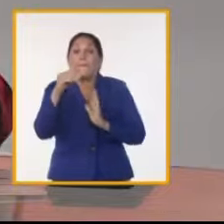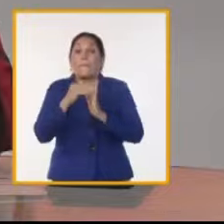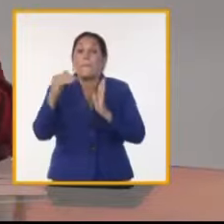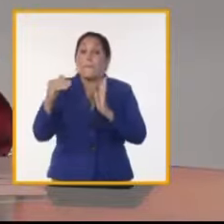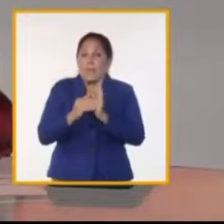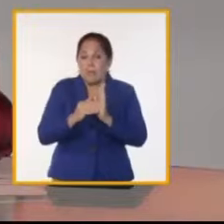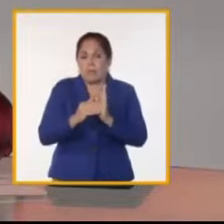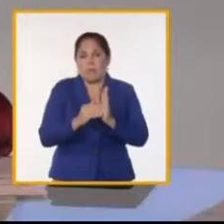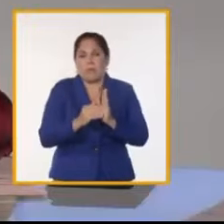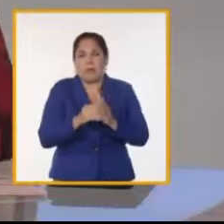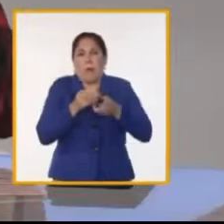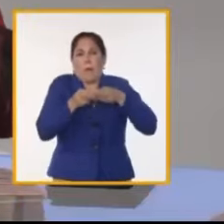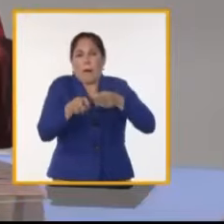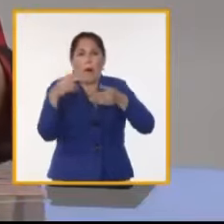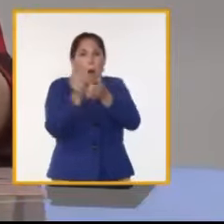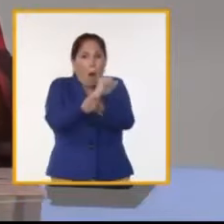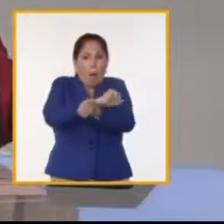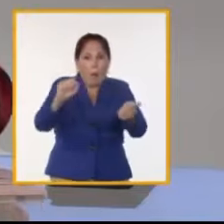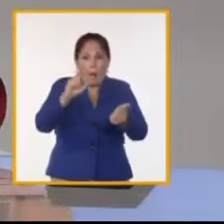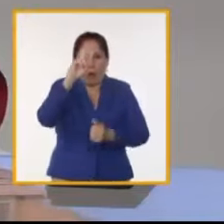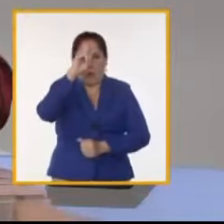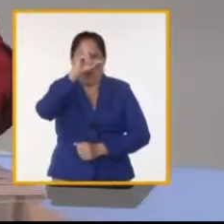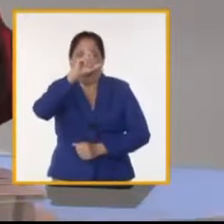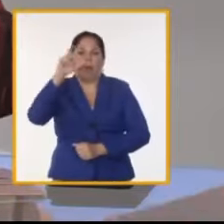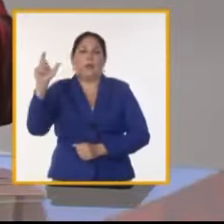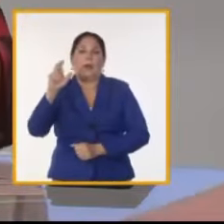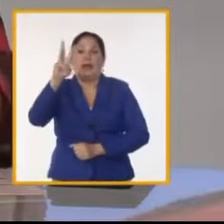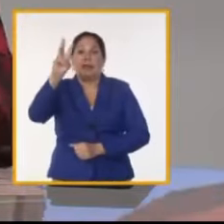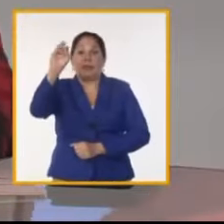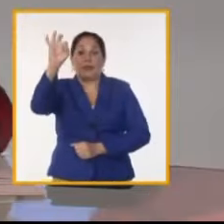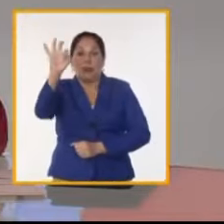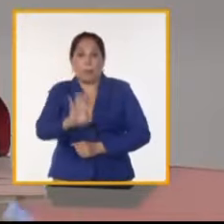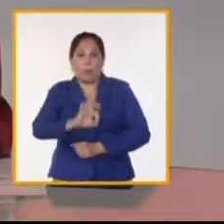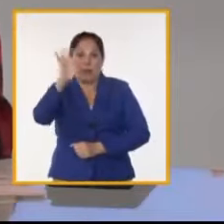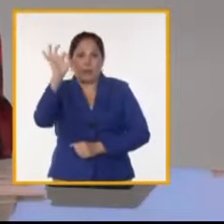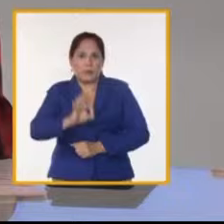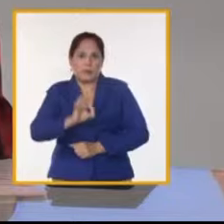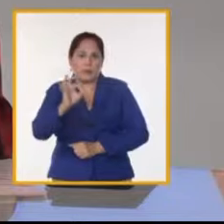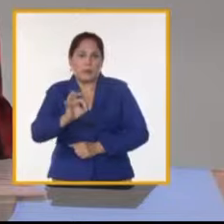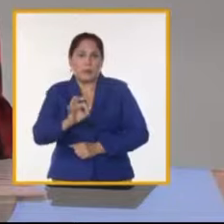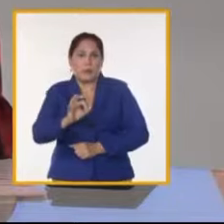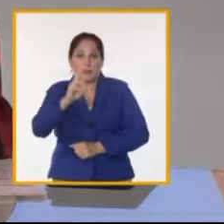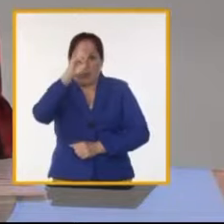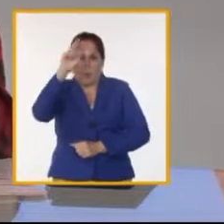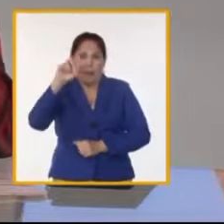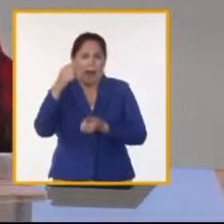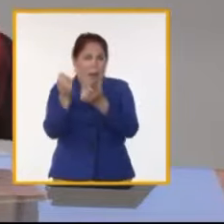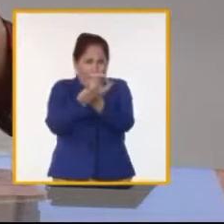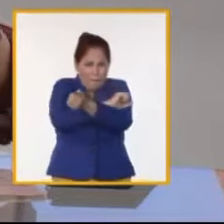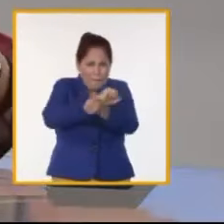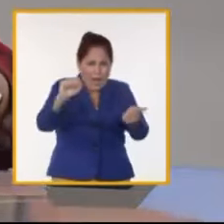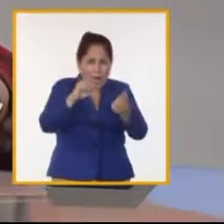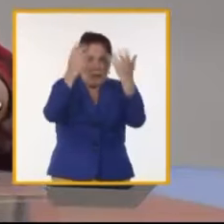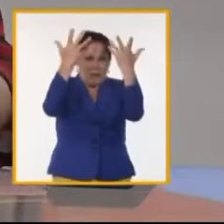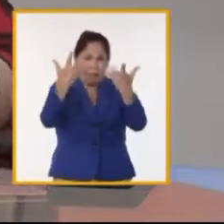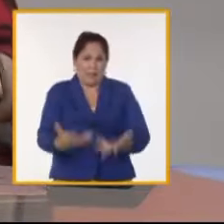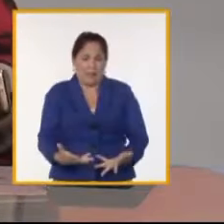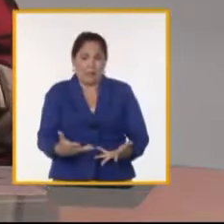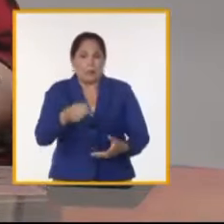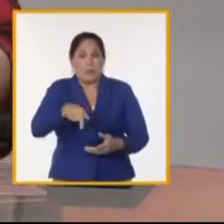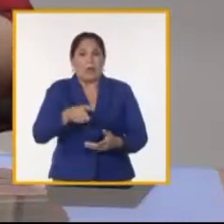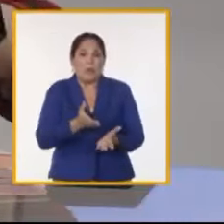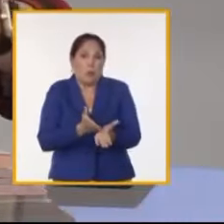bombardeos en los hospitales menos del 30% de la infraestructura hospitalaria funcionando y esto se va